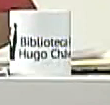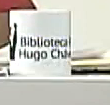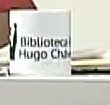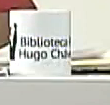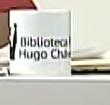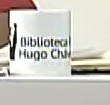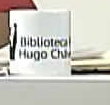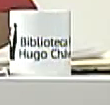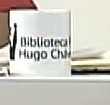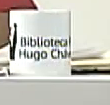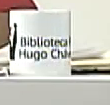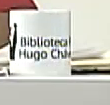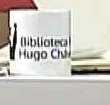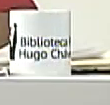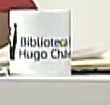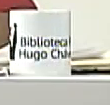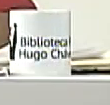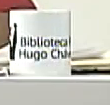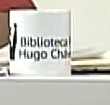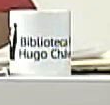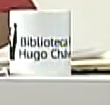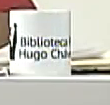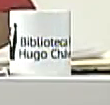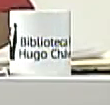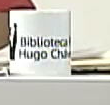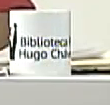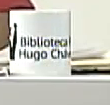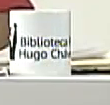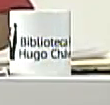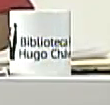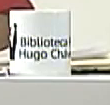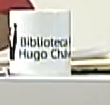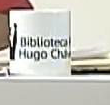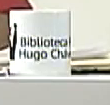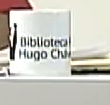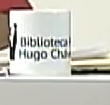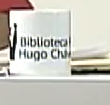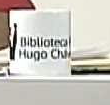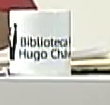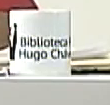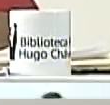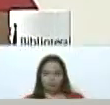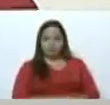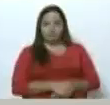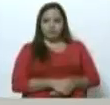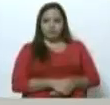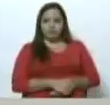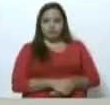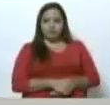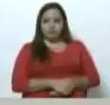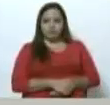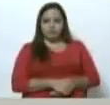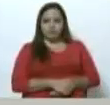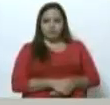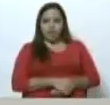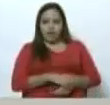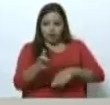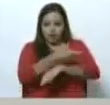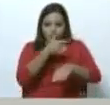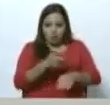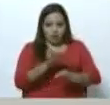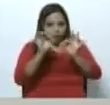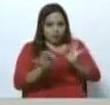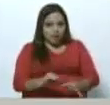están en las calles de Venezuela en este gran ejercicio de gobierno eficiente, que es el 1x10 para el